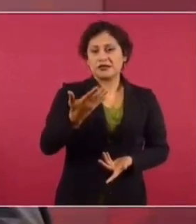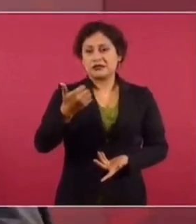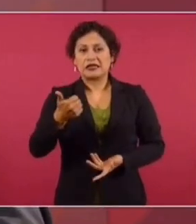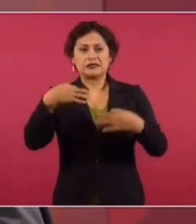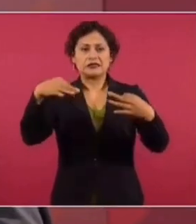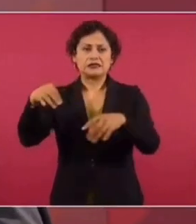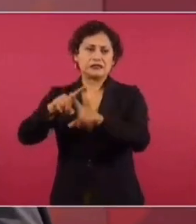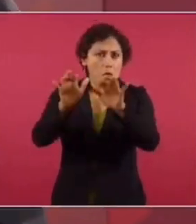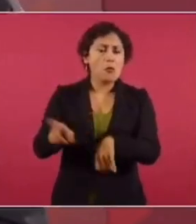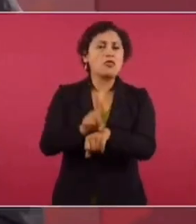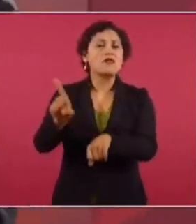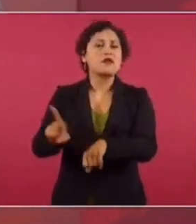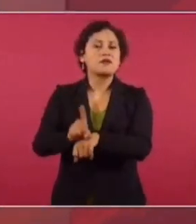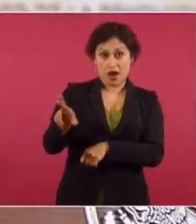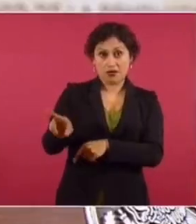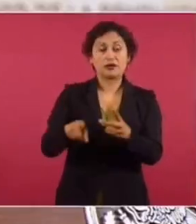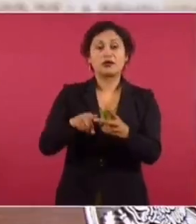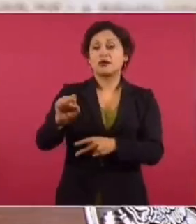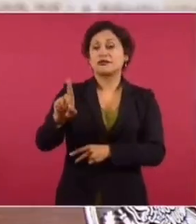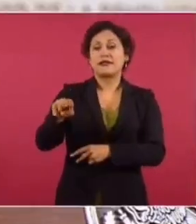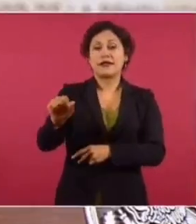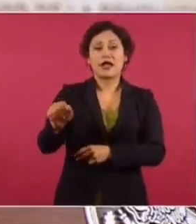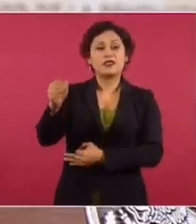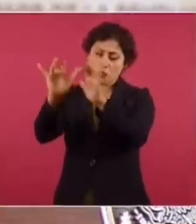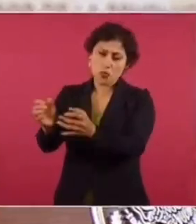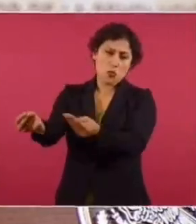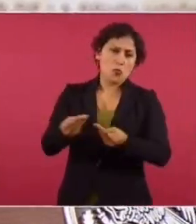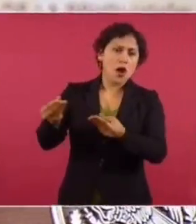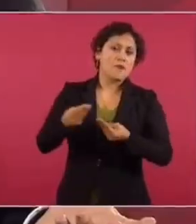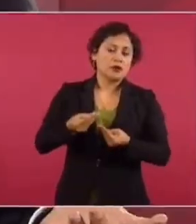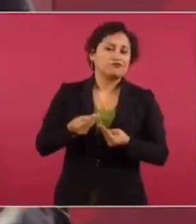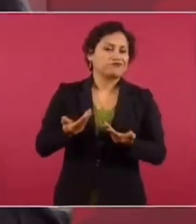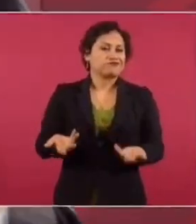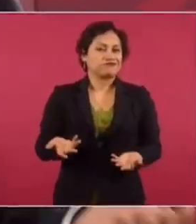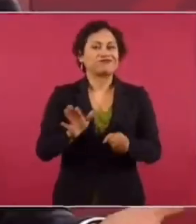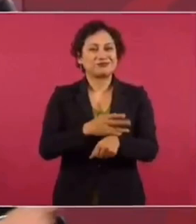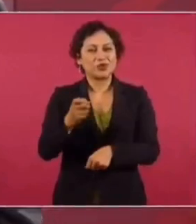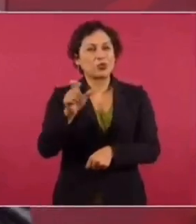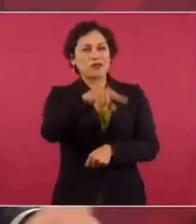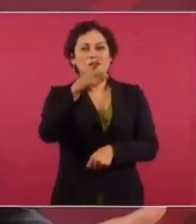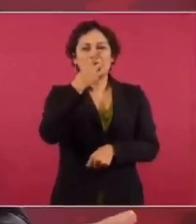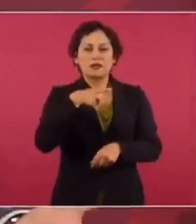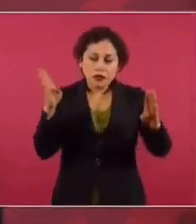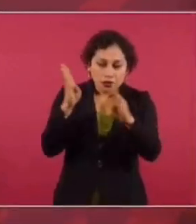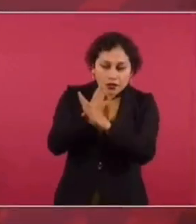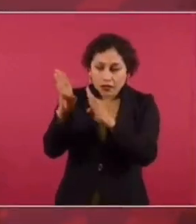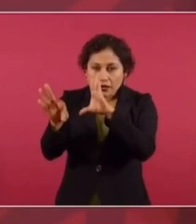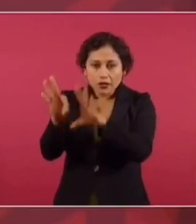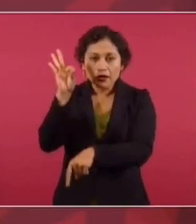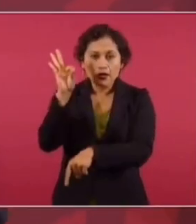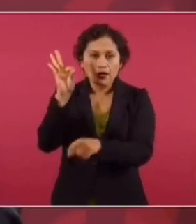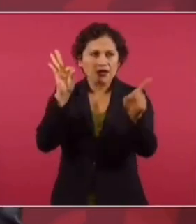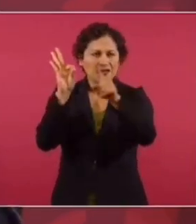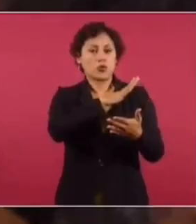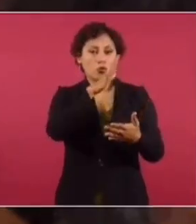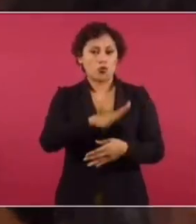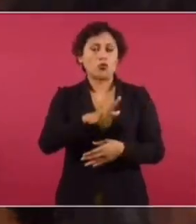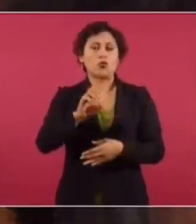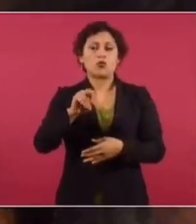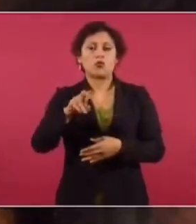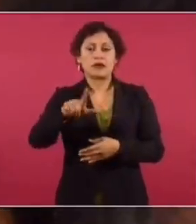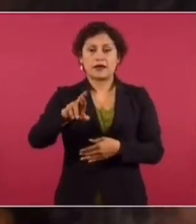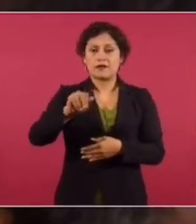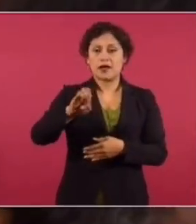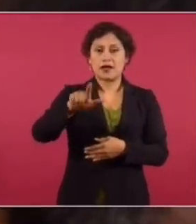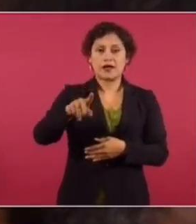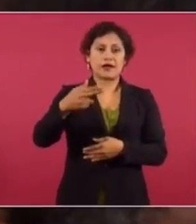3, 4, 5, 6 oficios diarios de marina o de defensa. Todo es por escrito. Por eso, cuando dicen hackean, ¿qué van a encontrar? Pues lo que me informan. Con el coronel